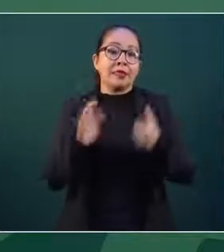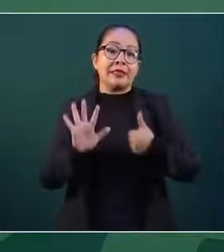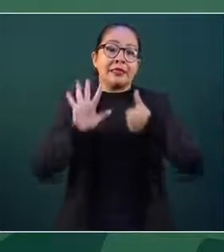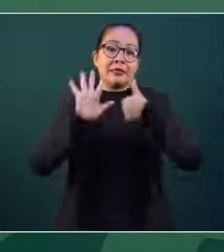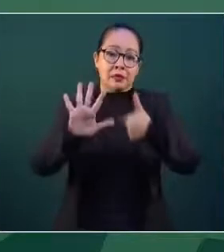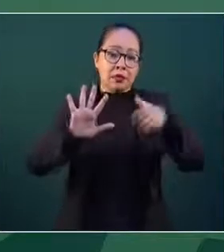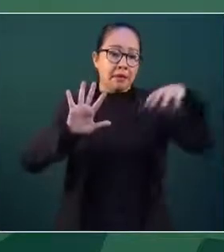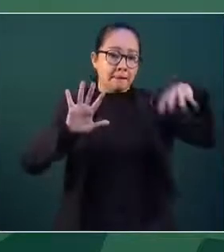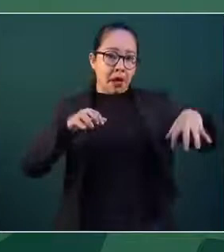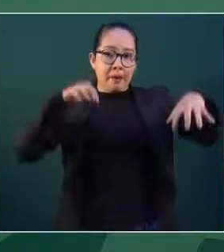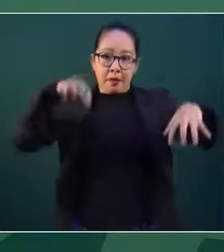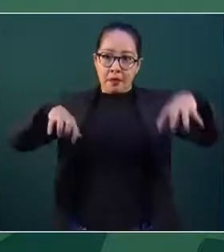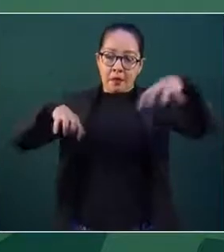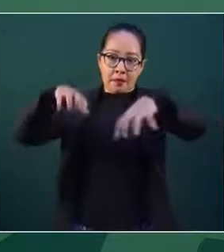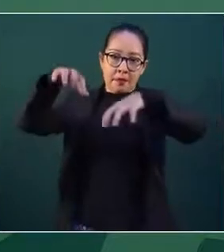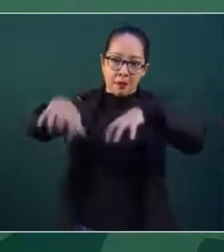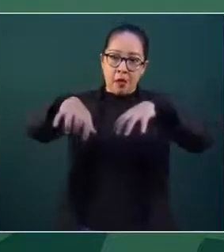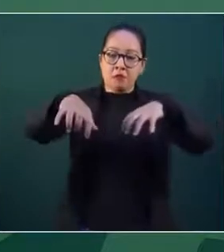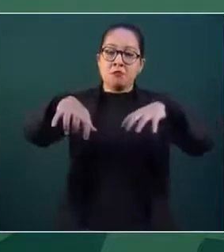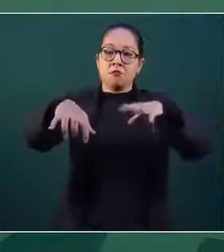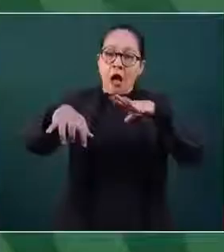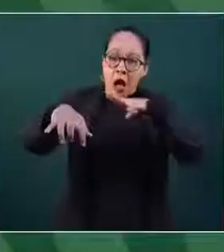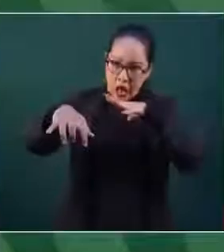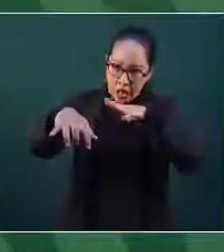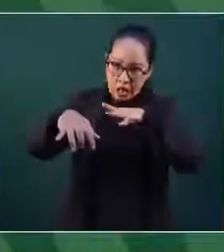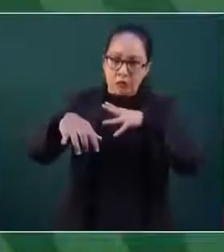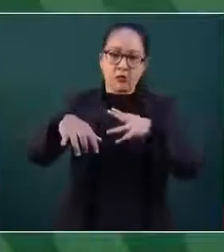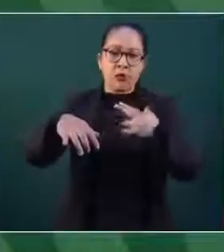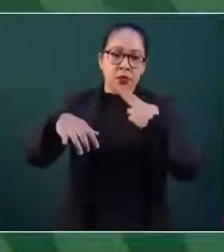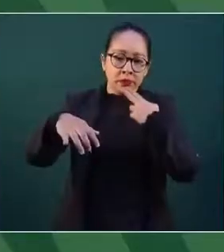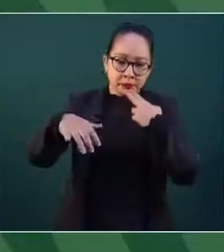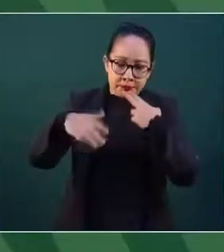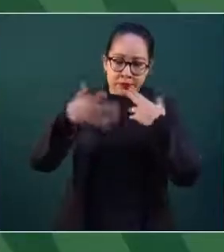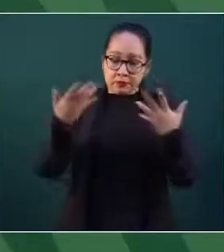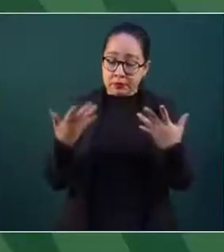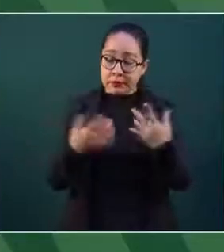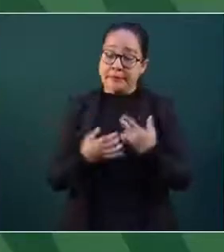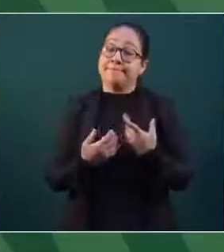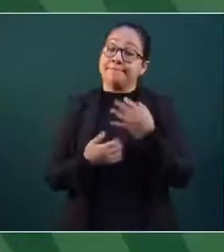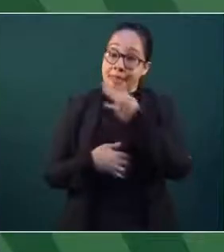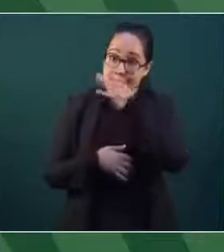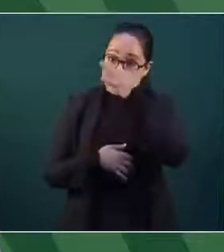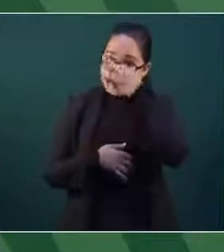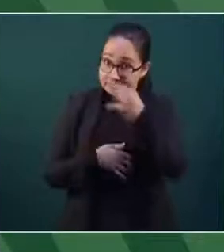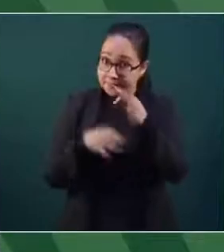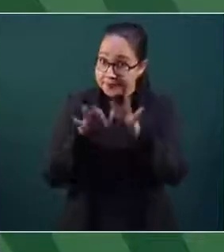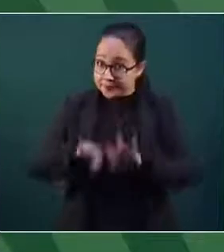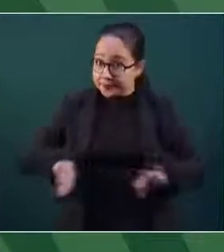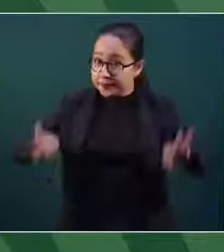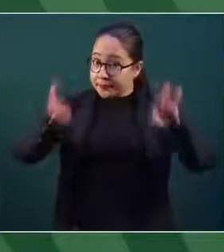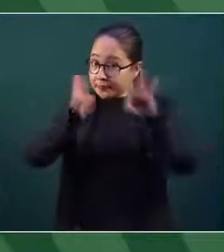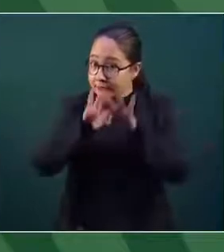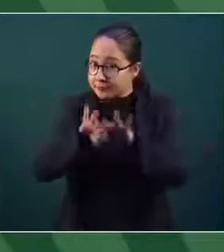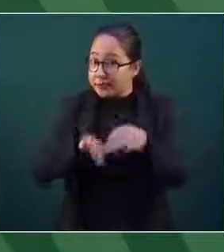que recibimos. Y también es importante que se diga que al invertir